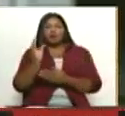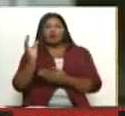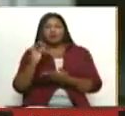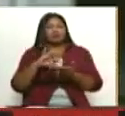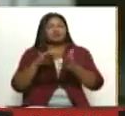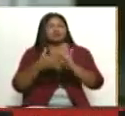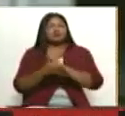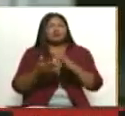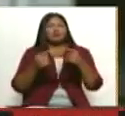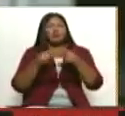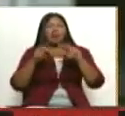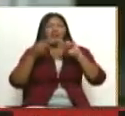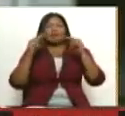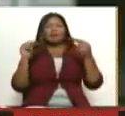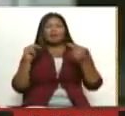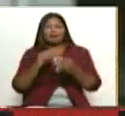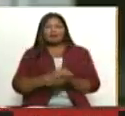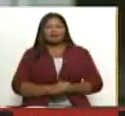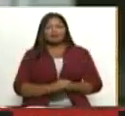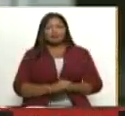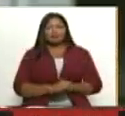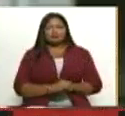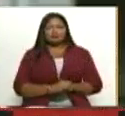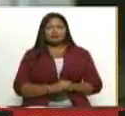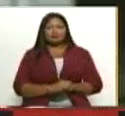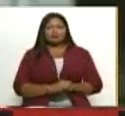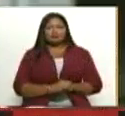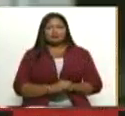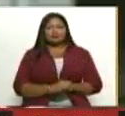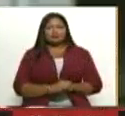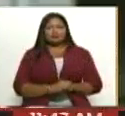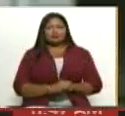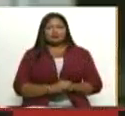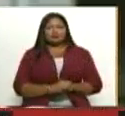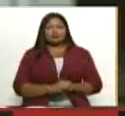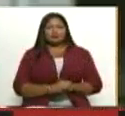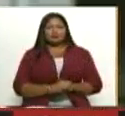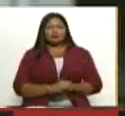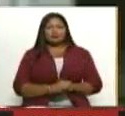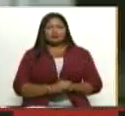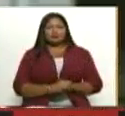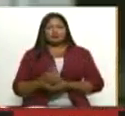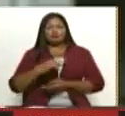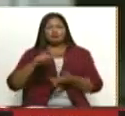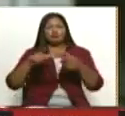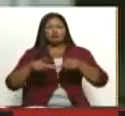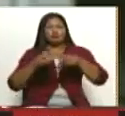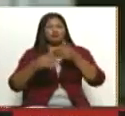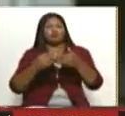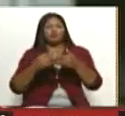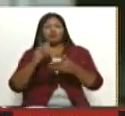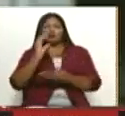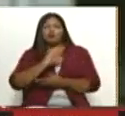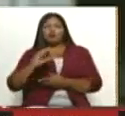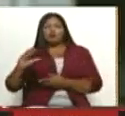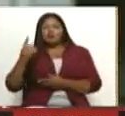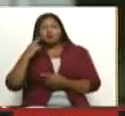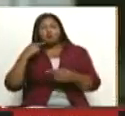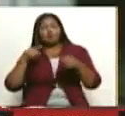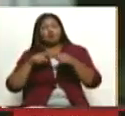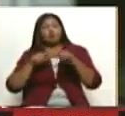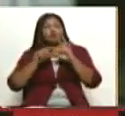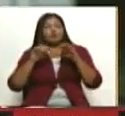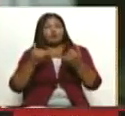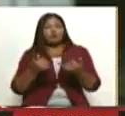significa también la paz para nuestro continente, para los pueblos de América Latina y el Caribe. Y así lo hemos escuchado de